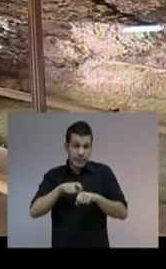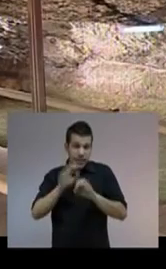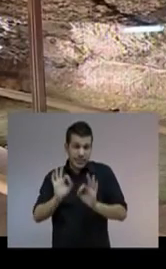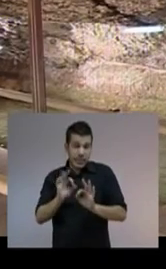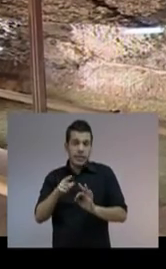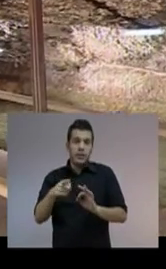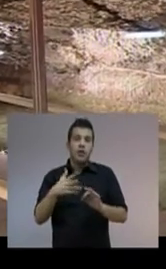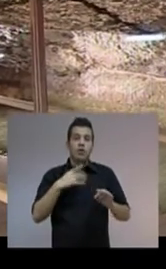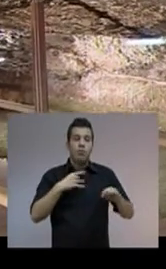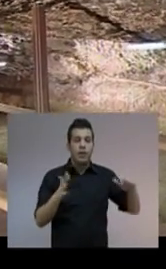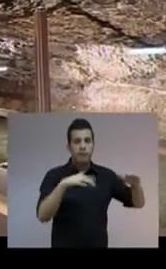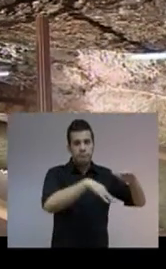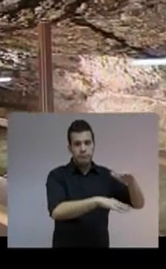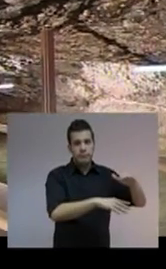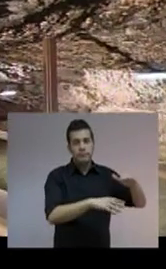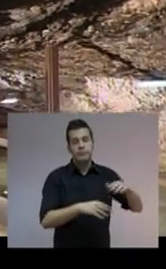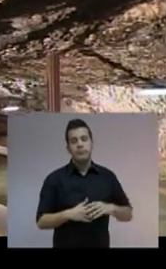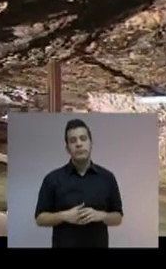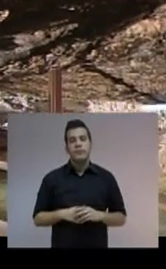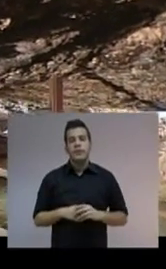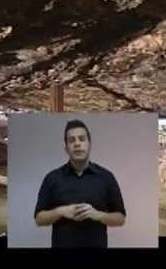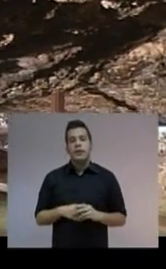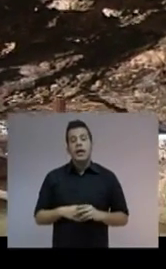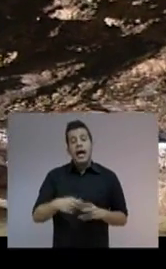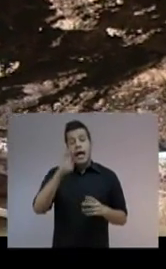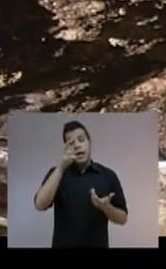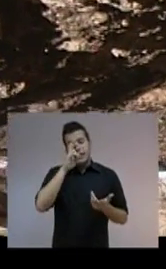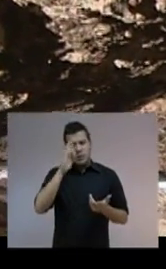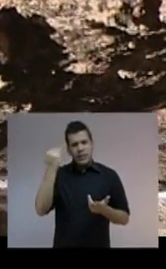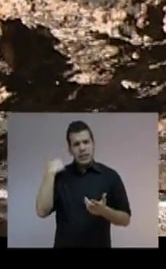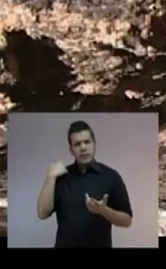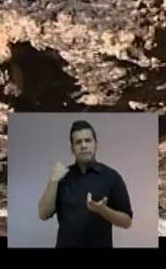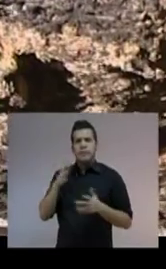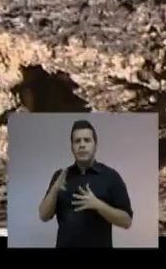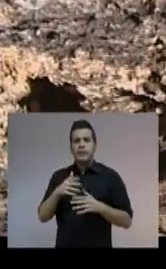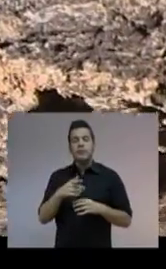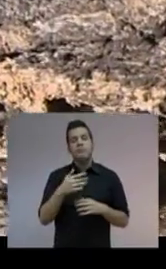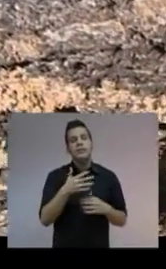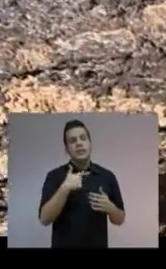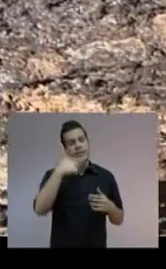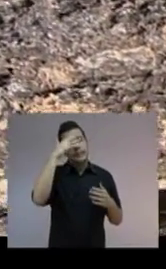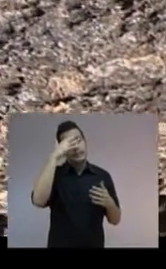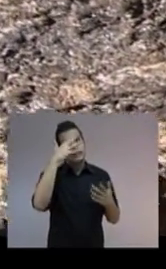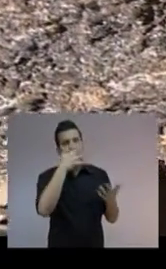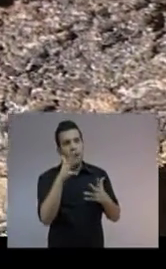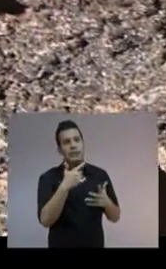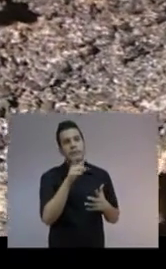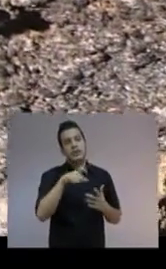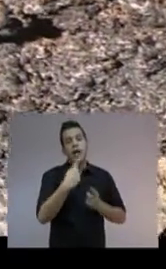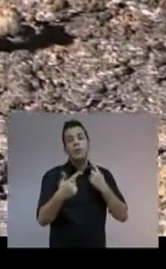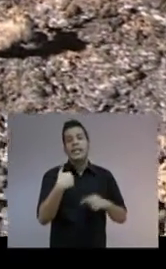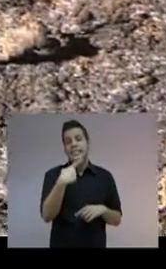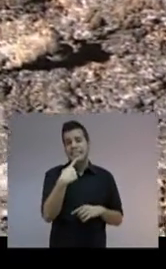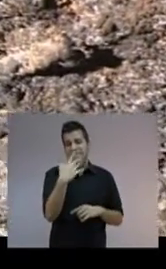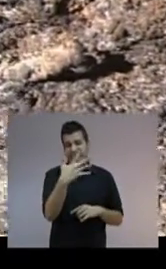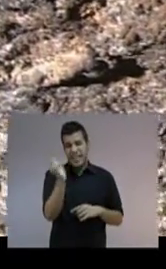puede tener esta cueva? Algunos dicen que alrededor de unos 500 años, pero que esté más datado o que se ha